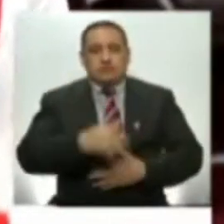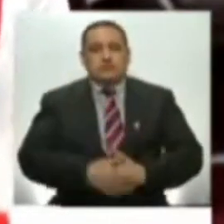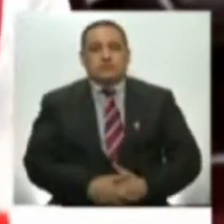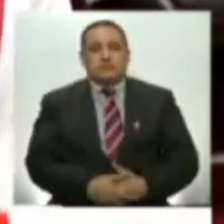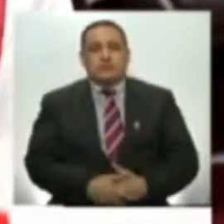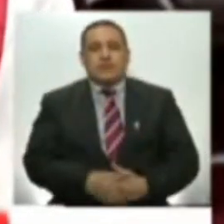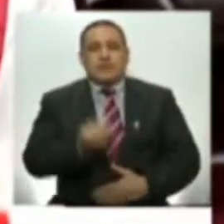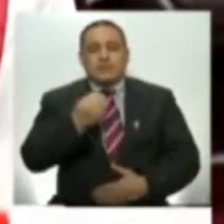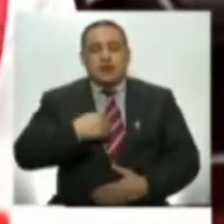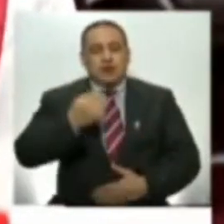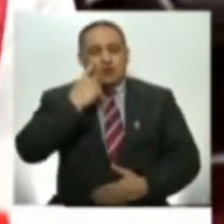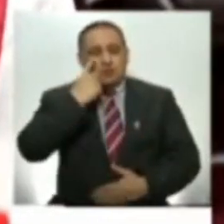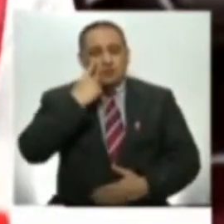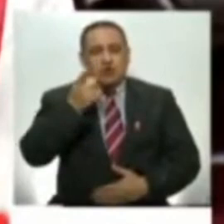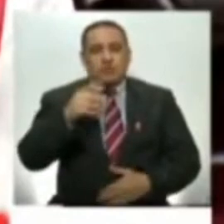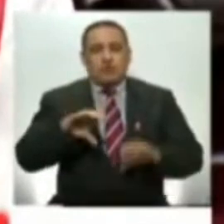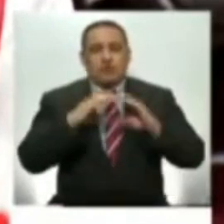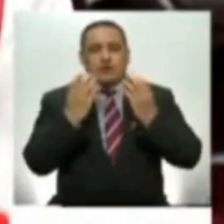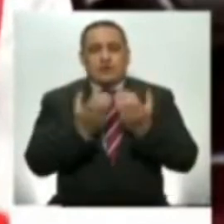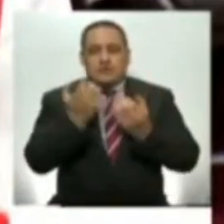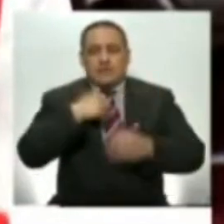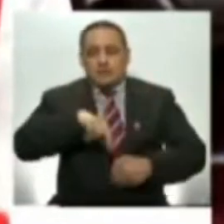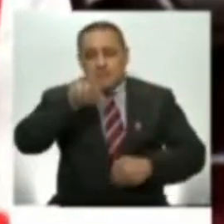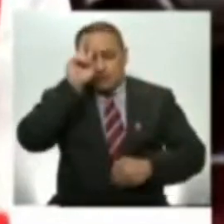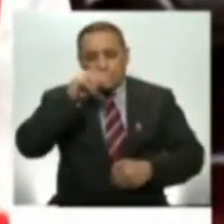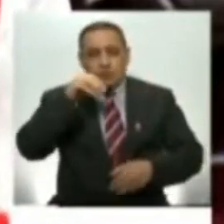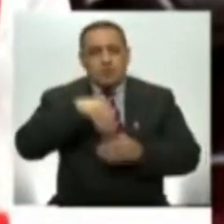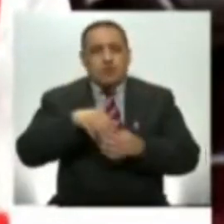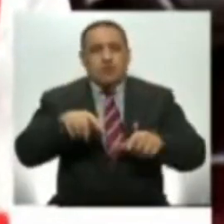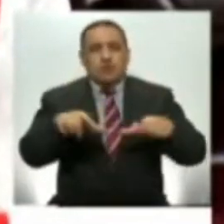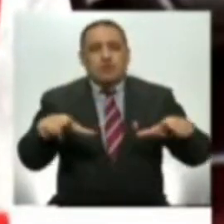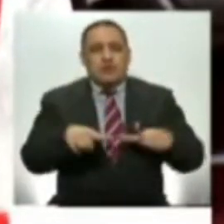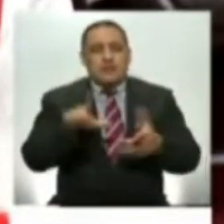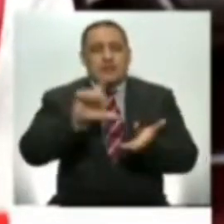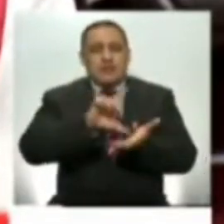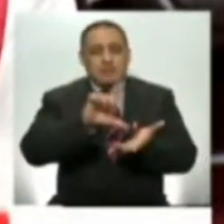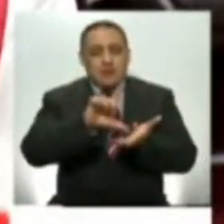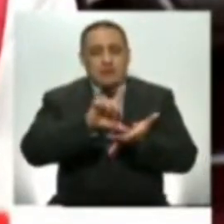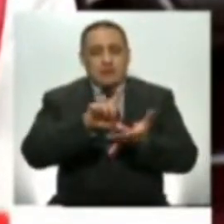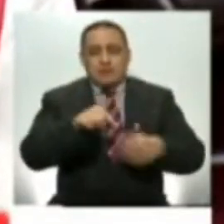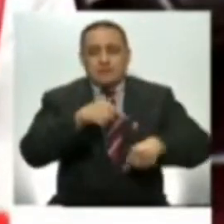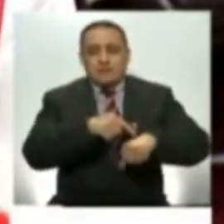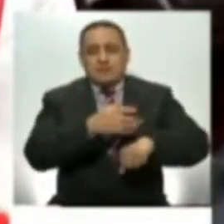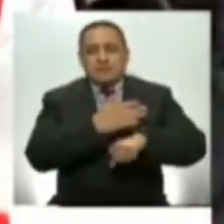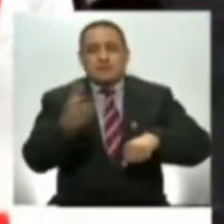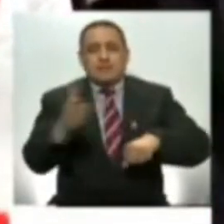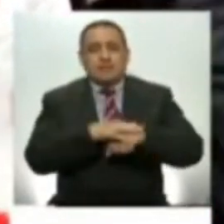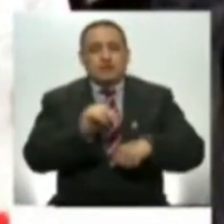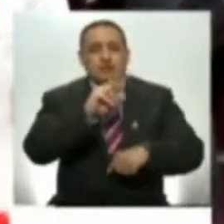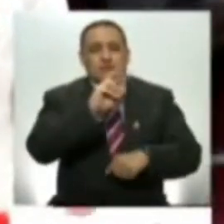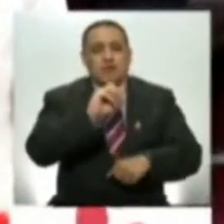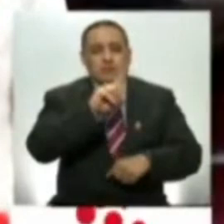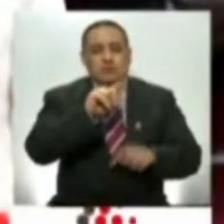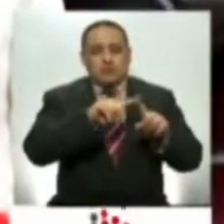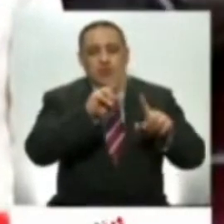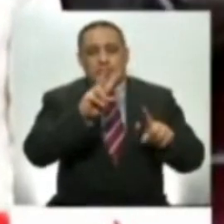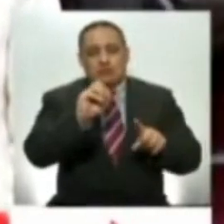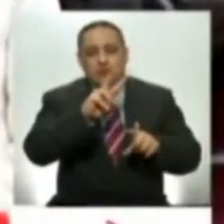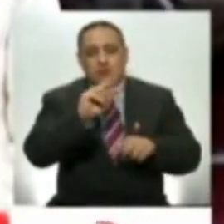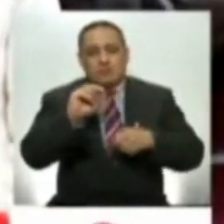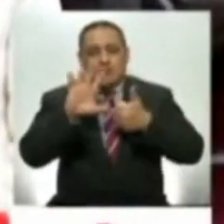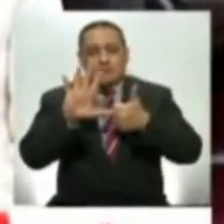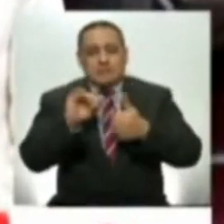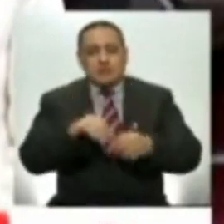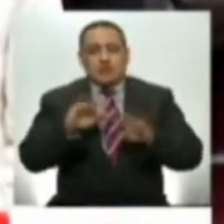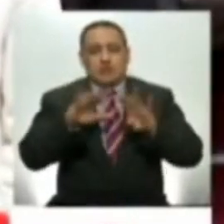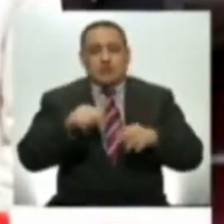08185259, para su reconocimiento como congresista de la República por la circunscripción electoral de Lima, periodo legislativo 2021-2026,